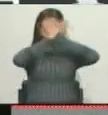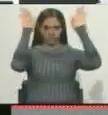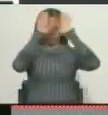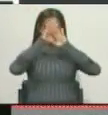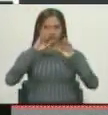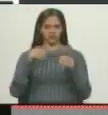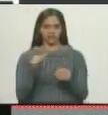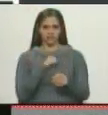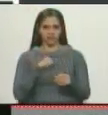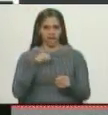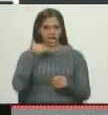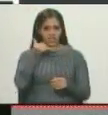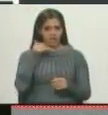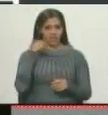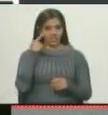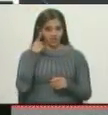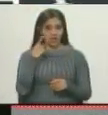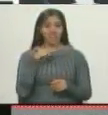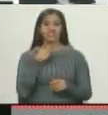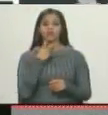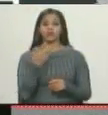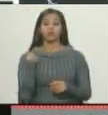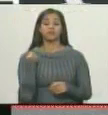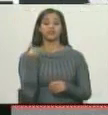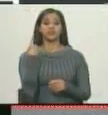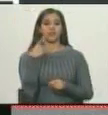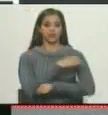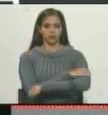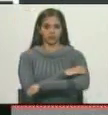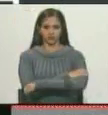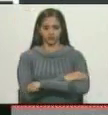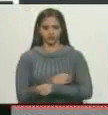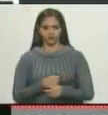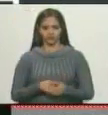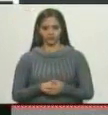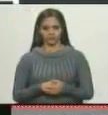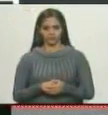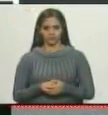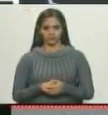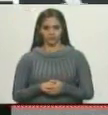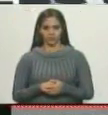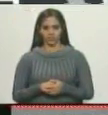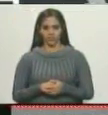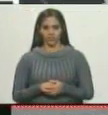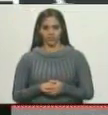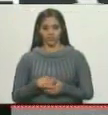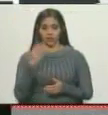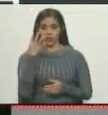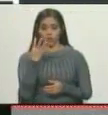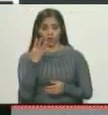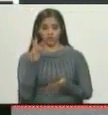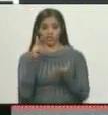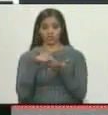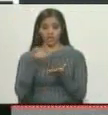Bueno, correcto. Este es el vocero principal de ellos. Ellos cuatro están allá en un hotel en